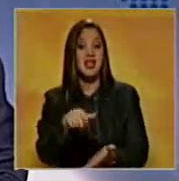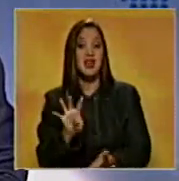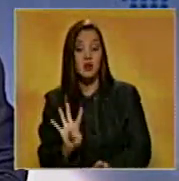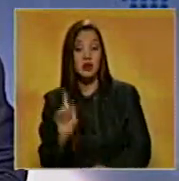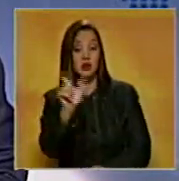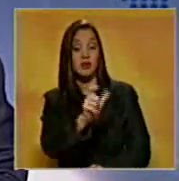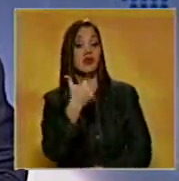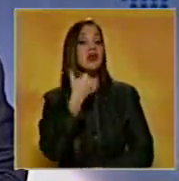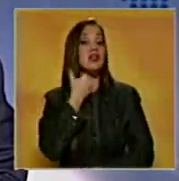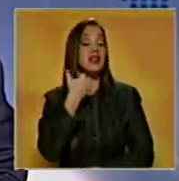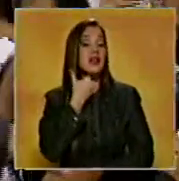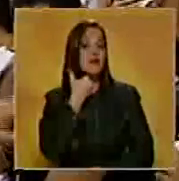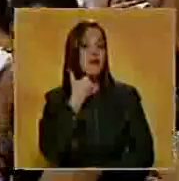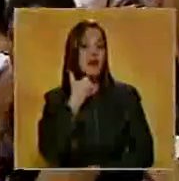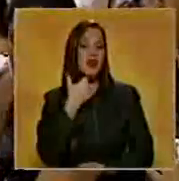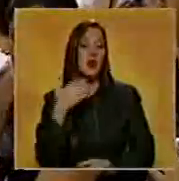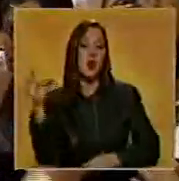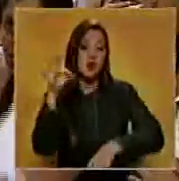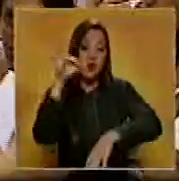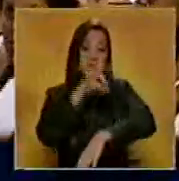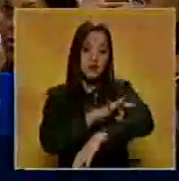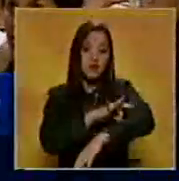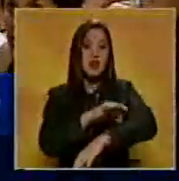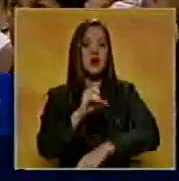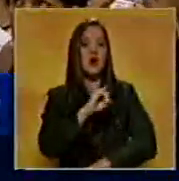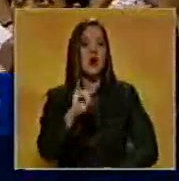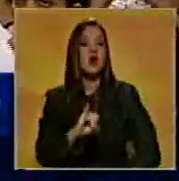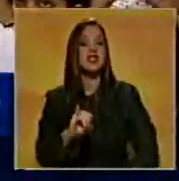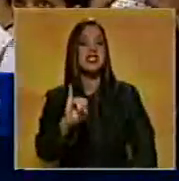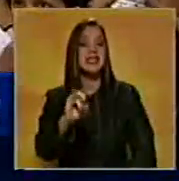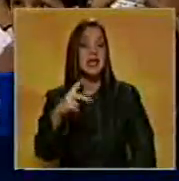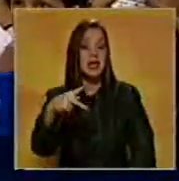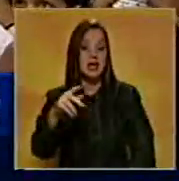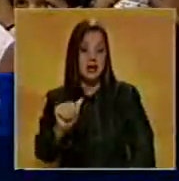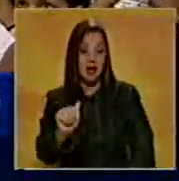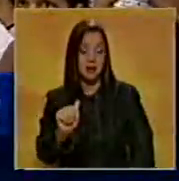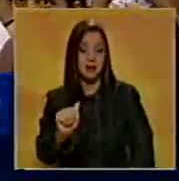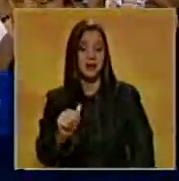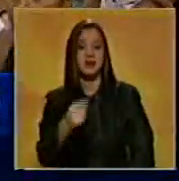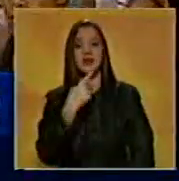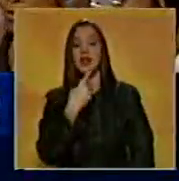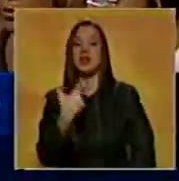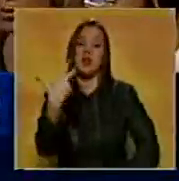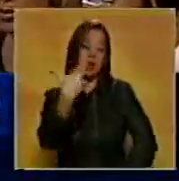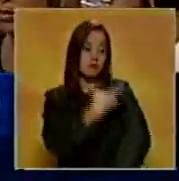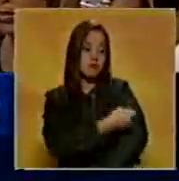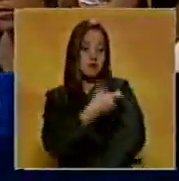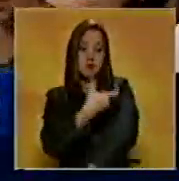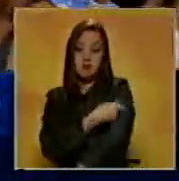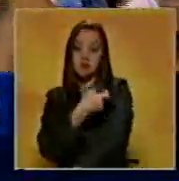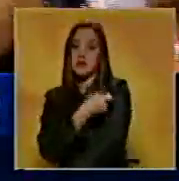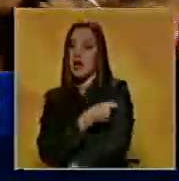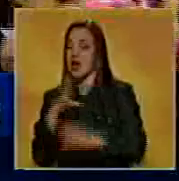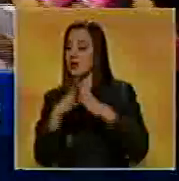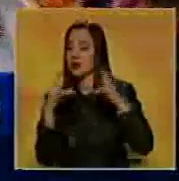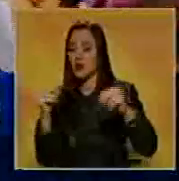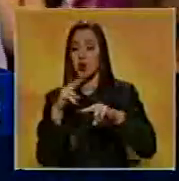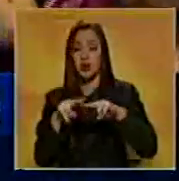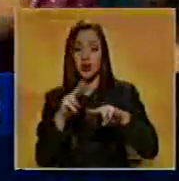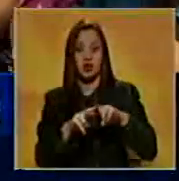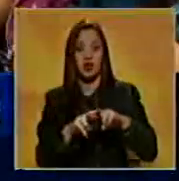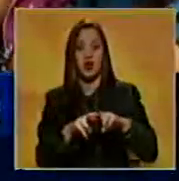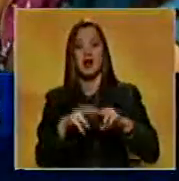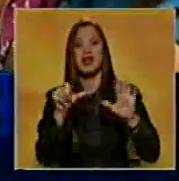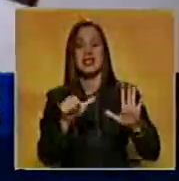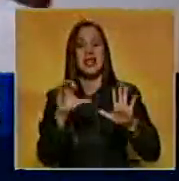Lirio Pérez nos cuenta más. Ventura aclaró que no se ha dejado de vacunar niños por escasez, pues para los 600.000 que nacen